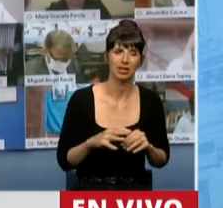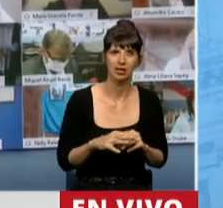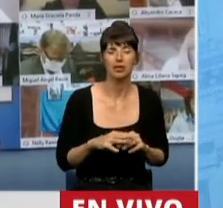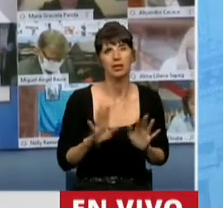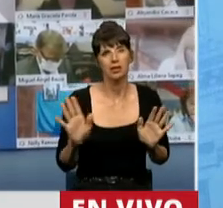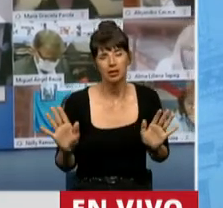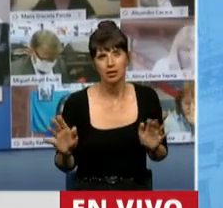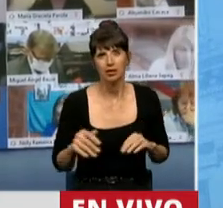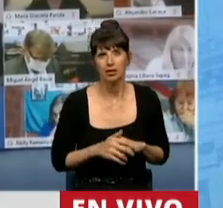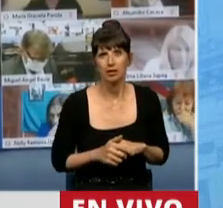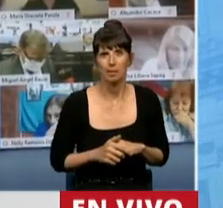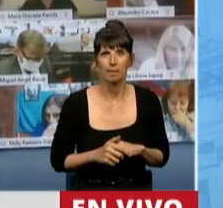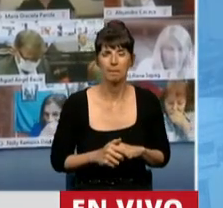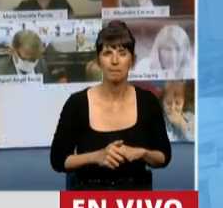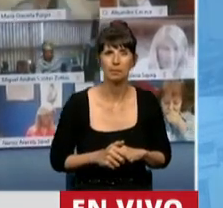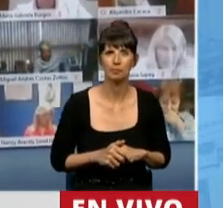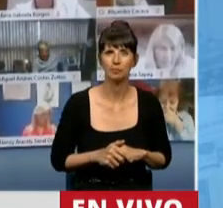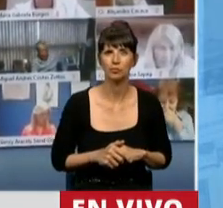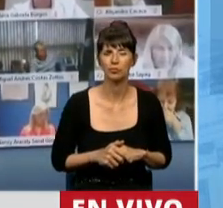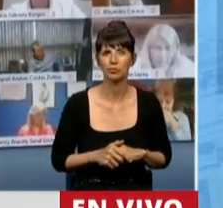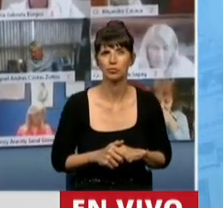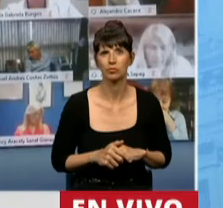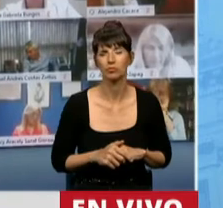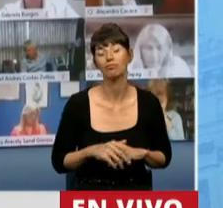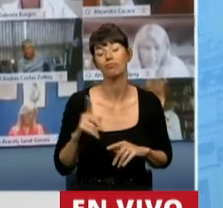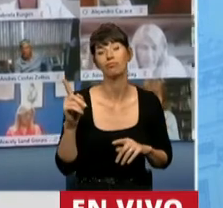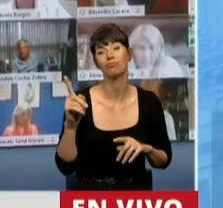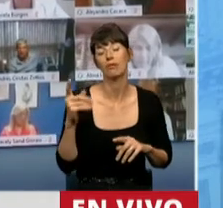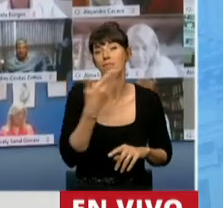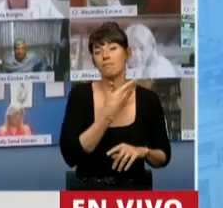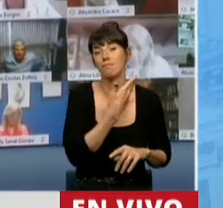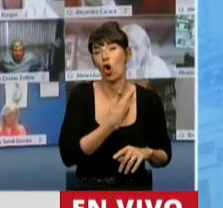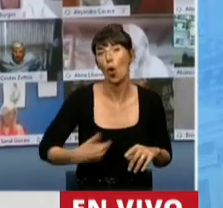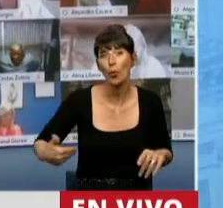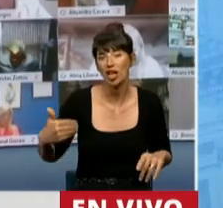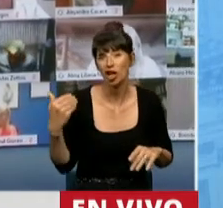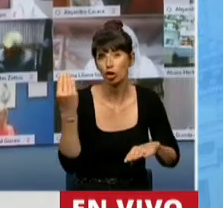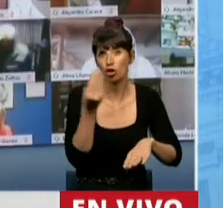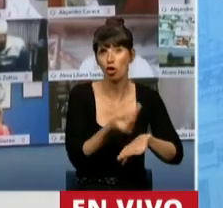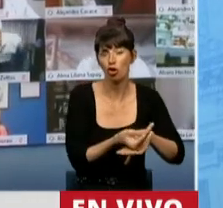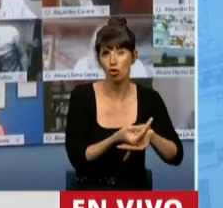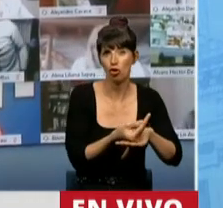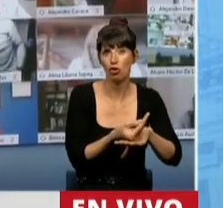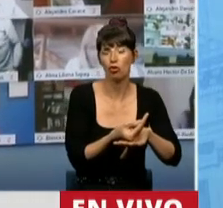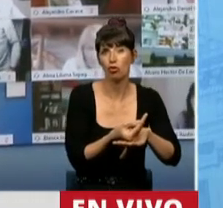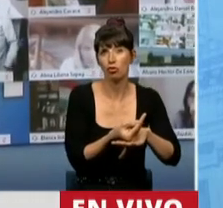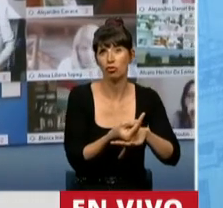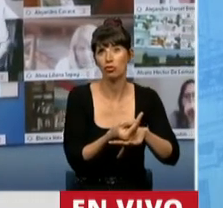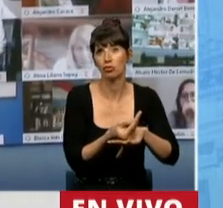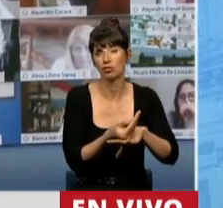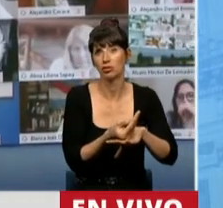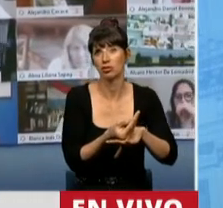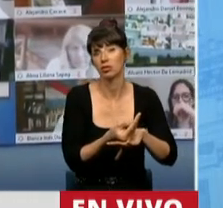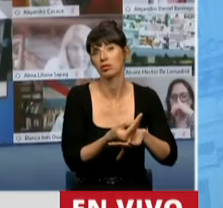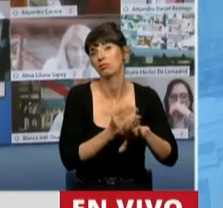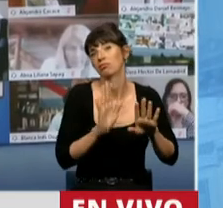cierta inclinación por quienes nos gobiernan y legítimamente llevan